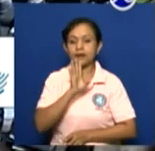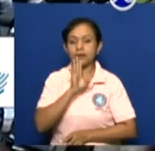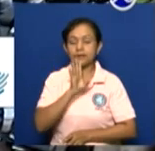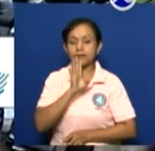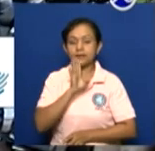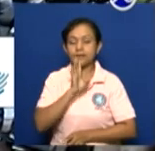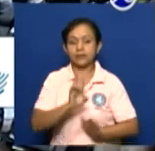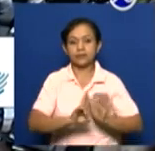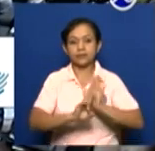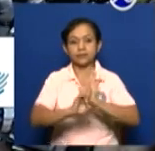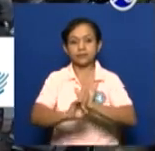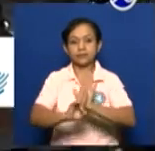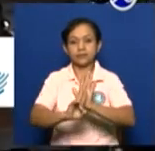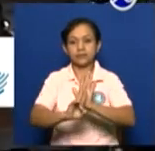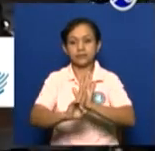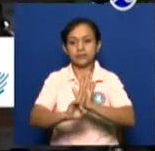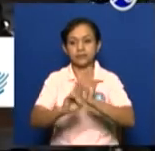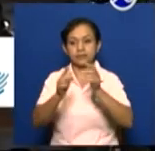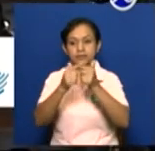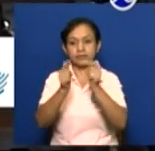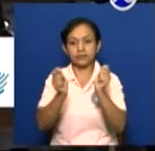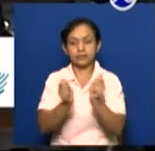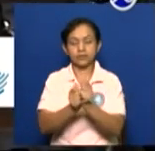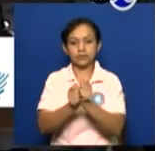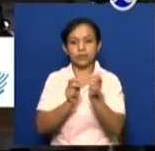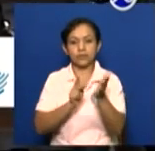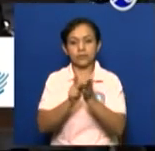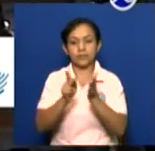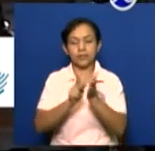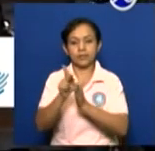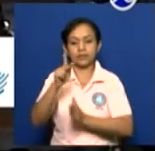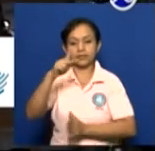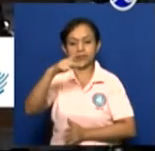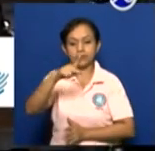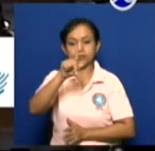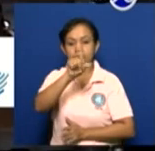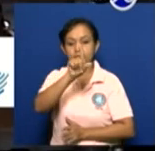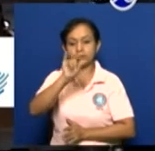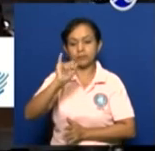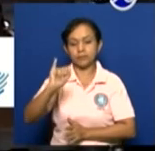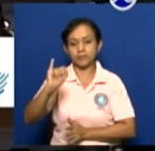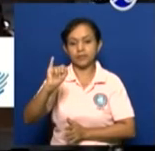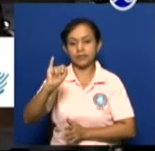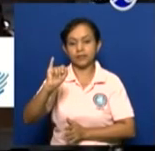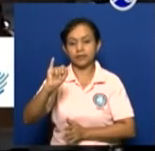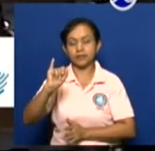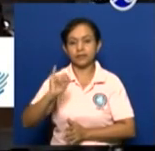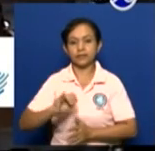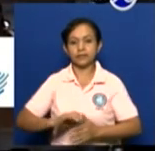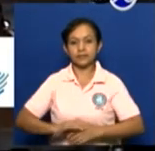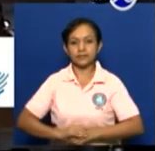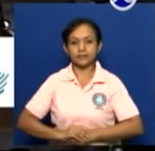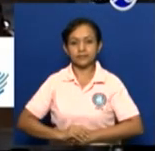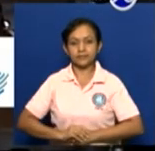en representación de la bancada del Partido Liberal Independiente, PLI.